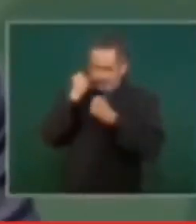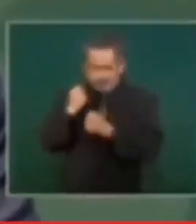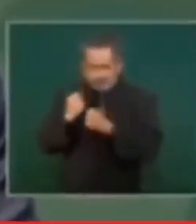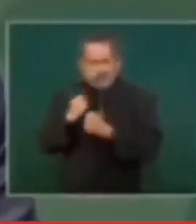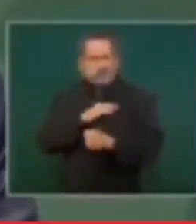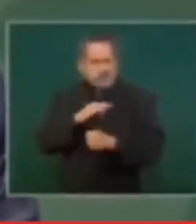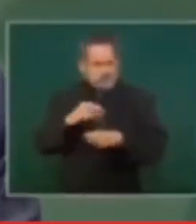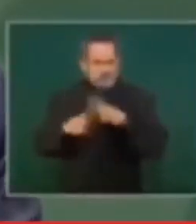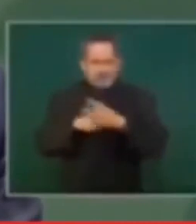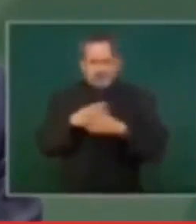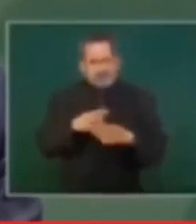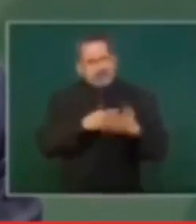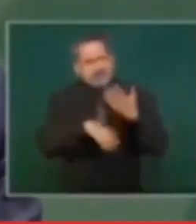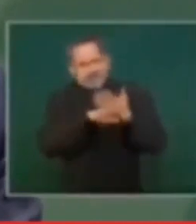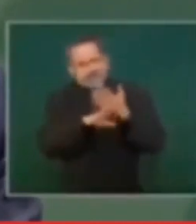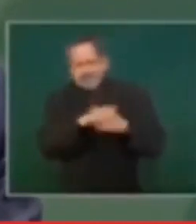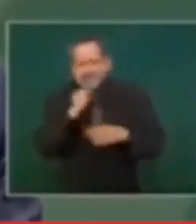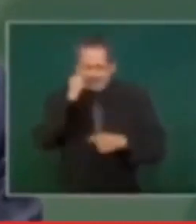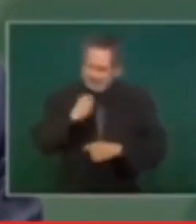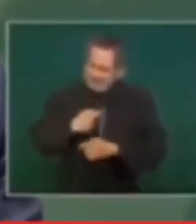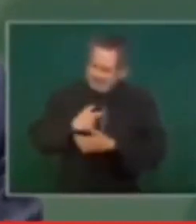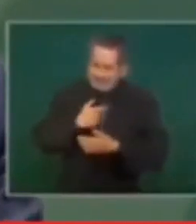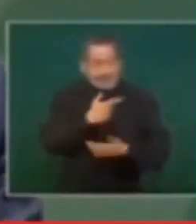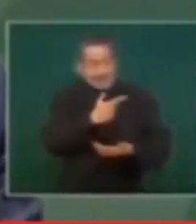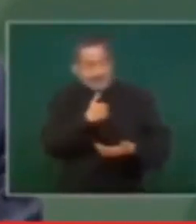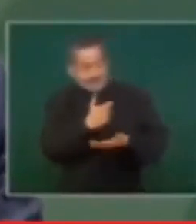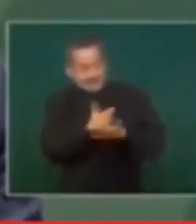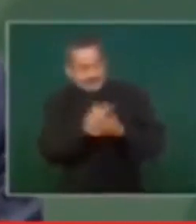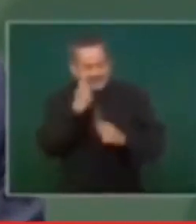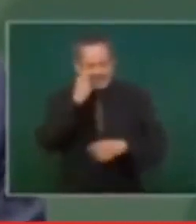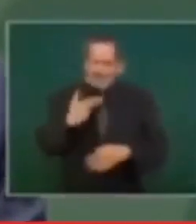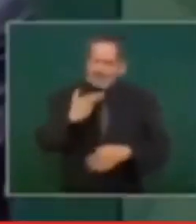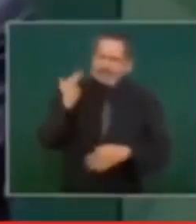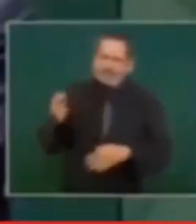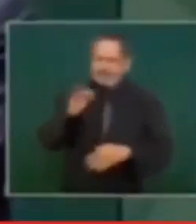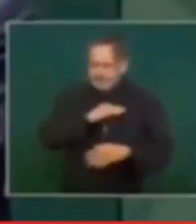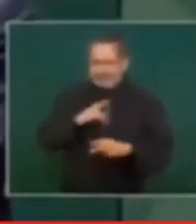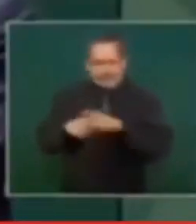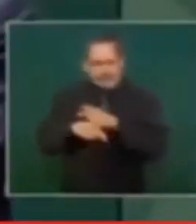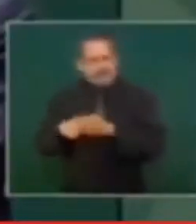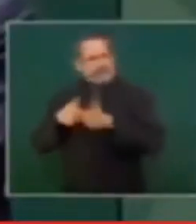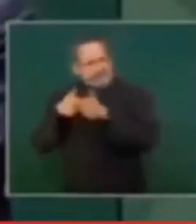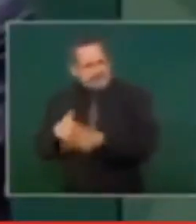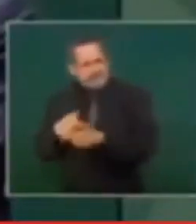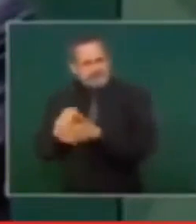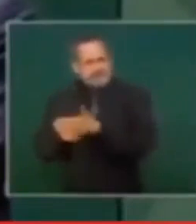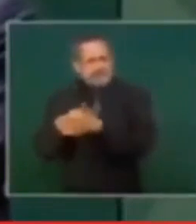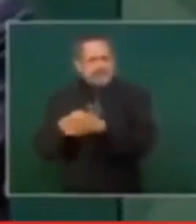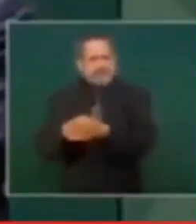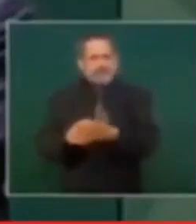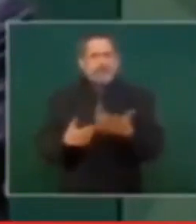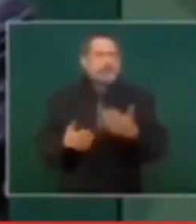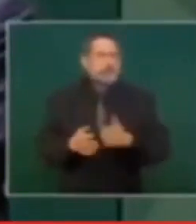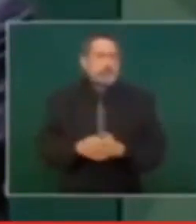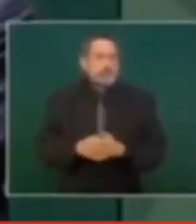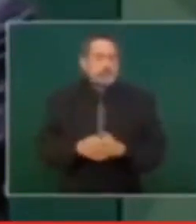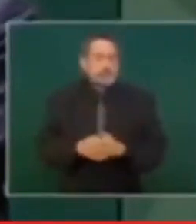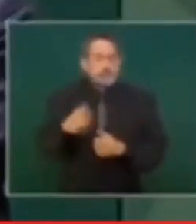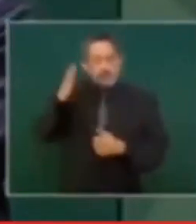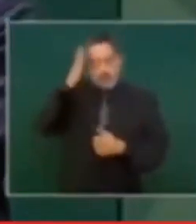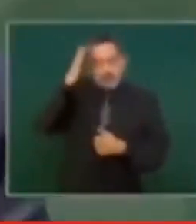pueden correr riesgos en lo personal un